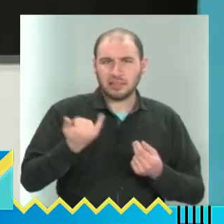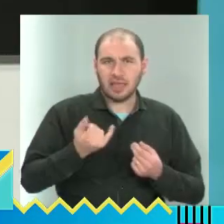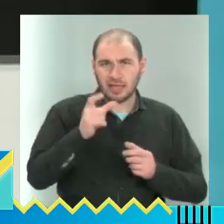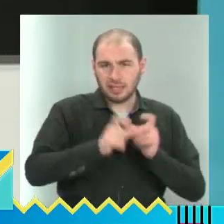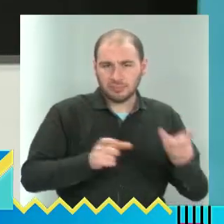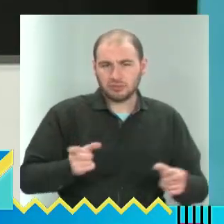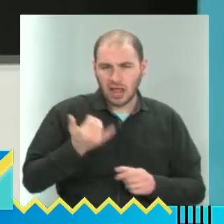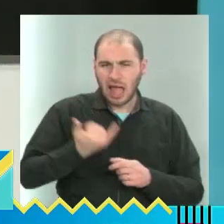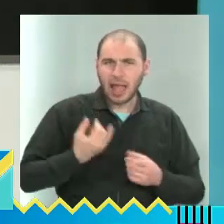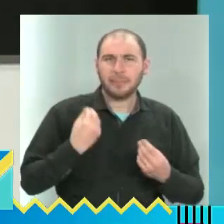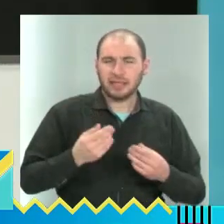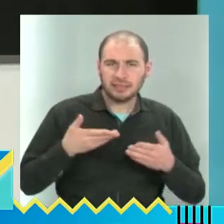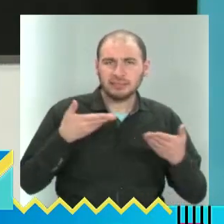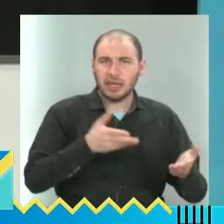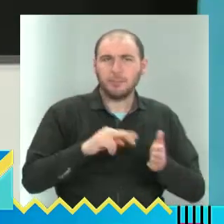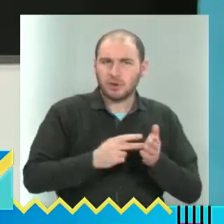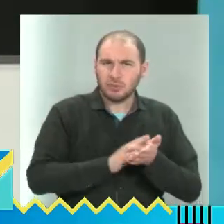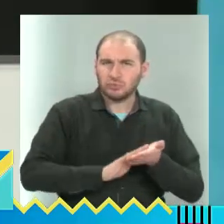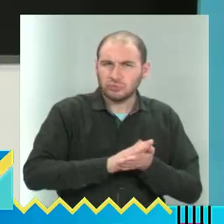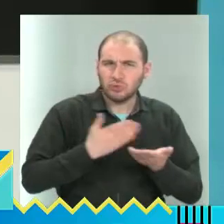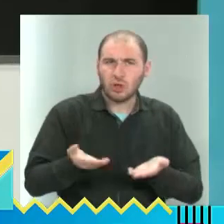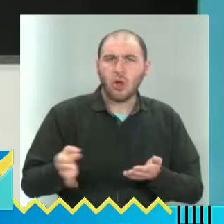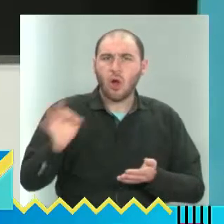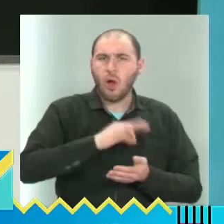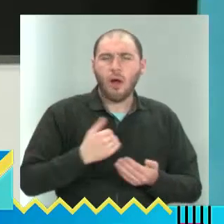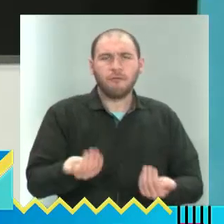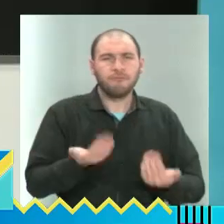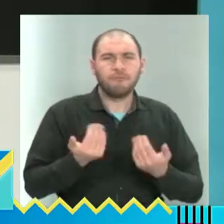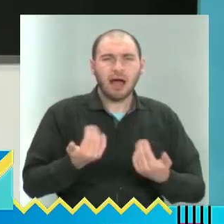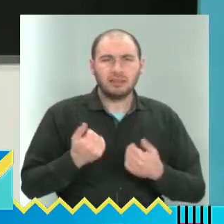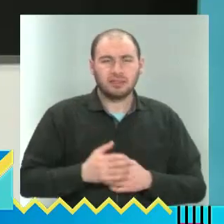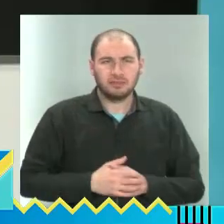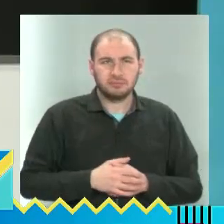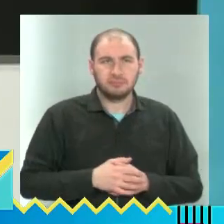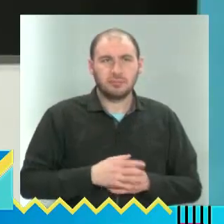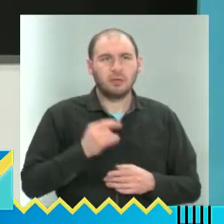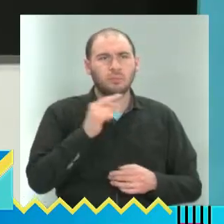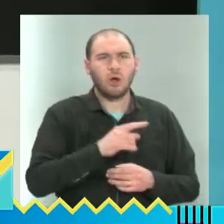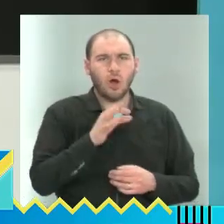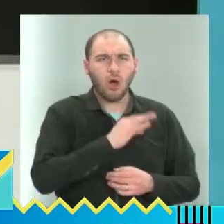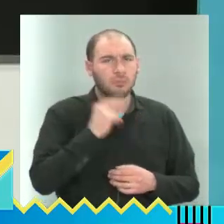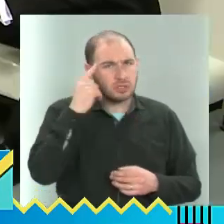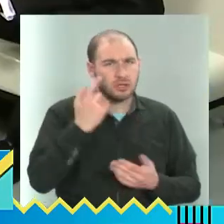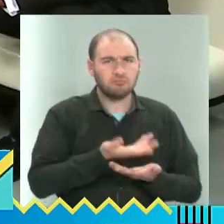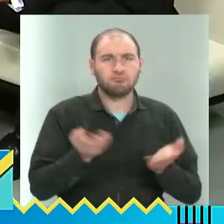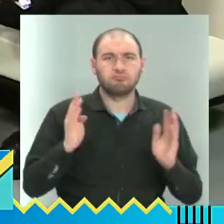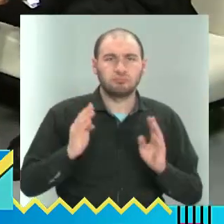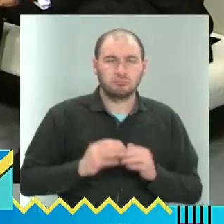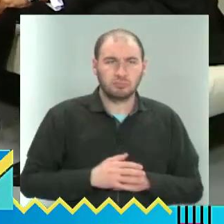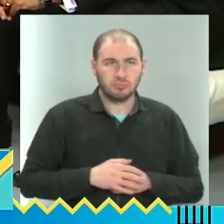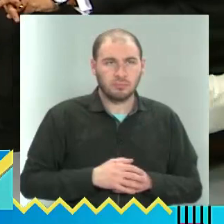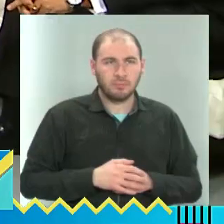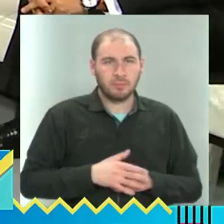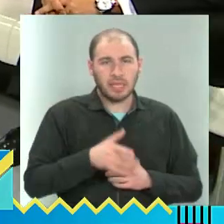y económicos para seguir abordando esta problemática o aún falta mucho por hacer? ¿Qué creen? Yo creo